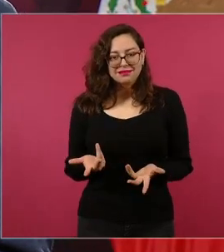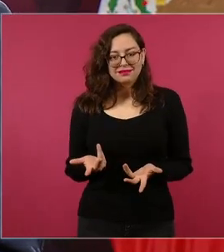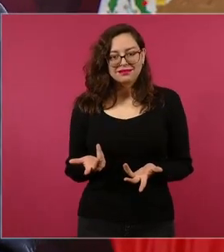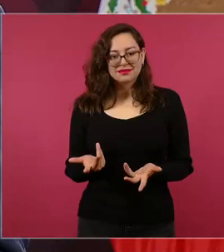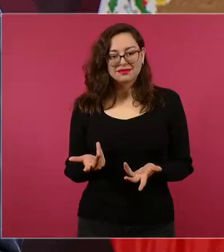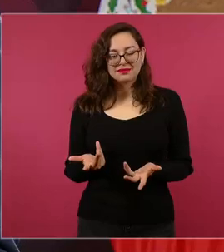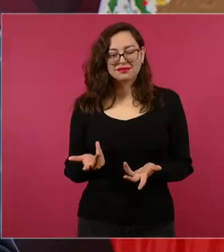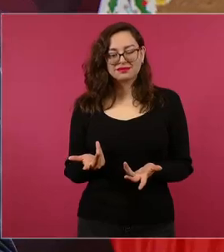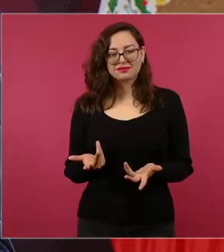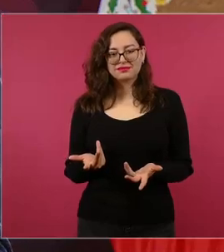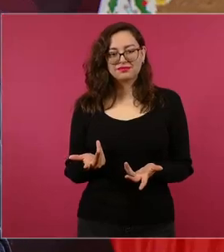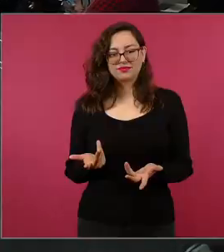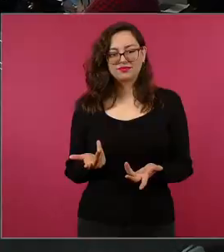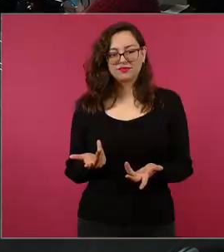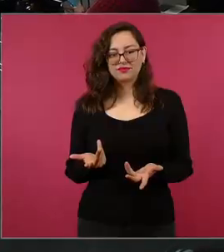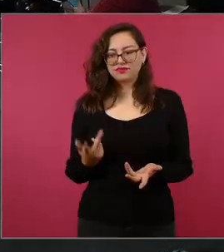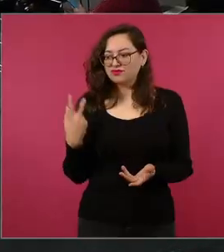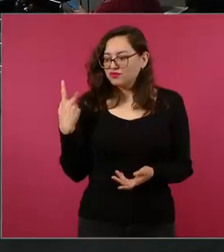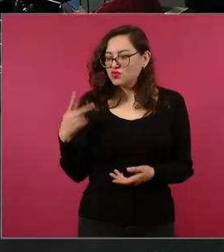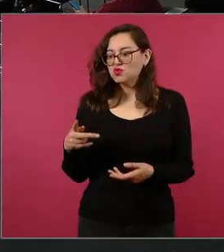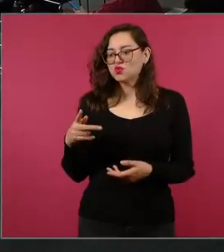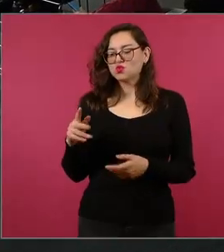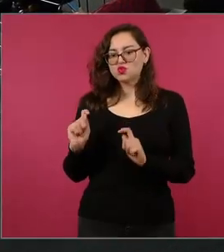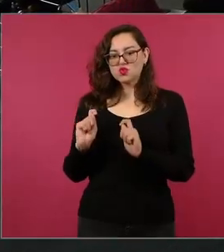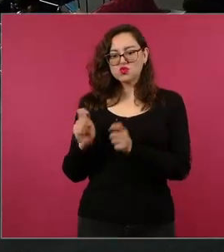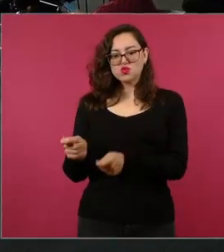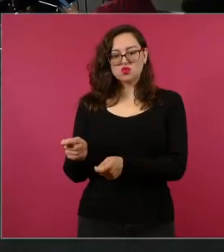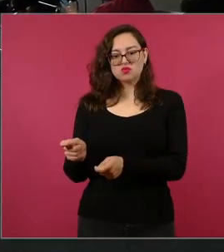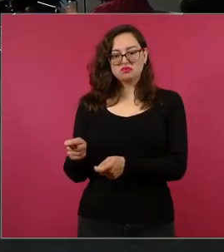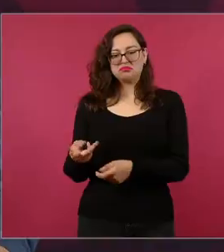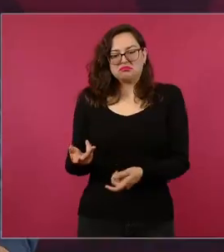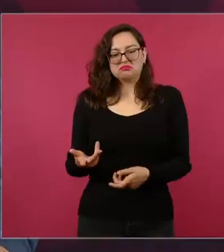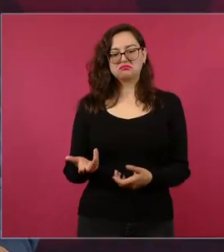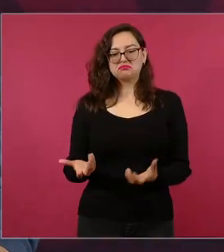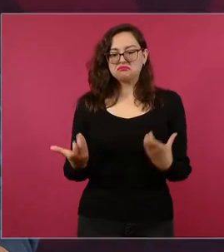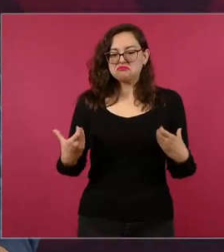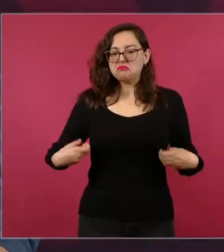el dinero del pueblo y se lo roba,